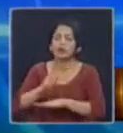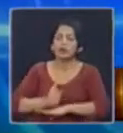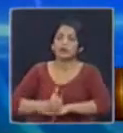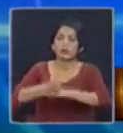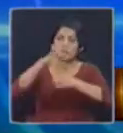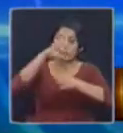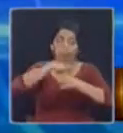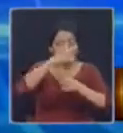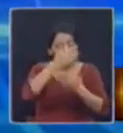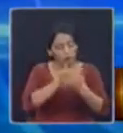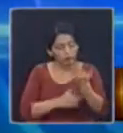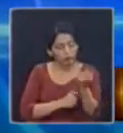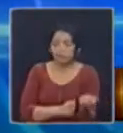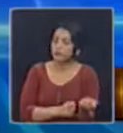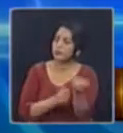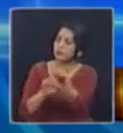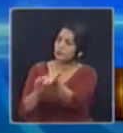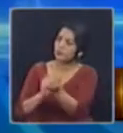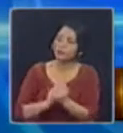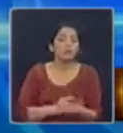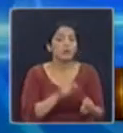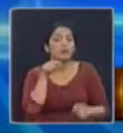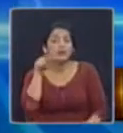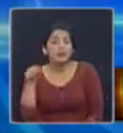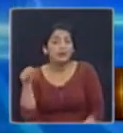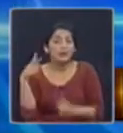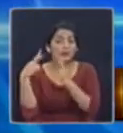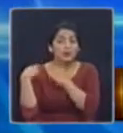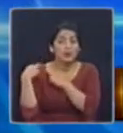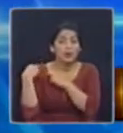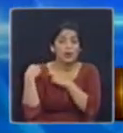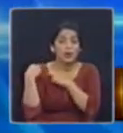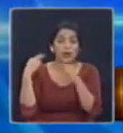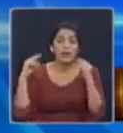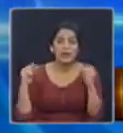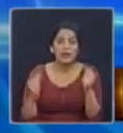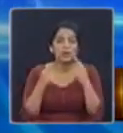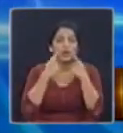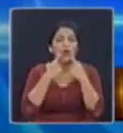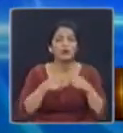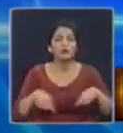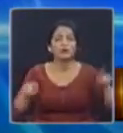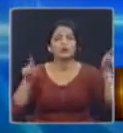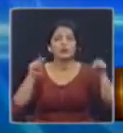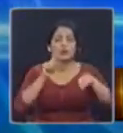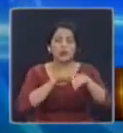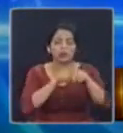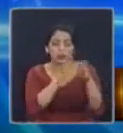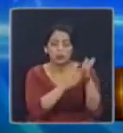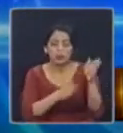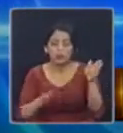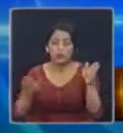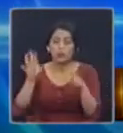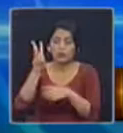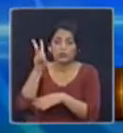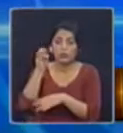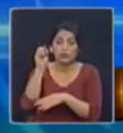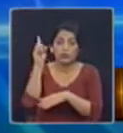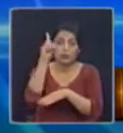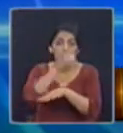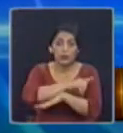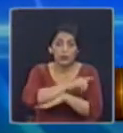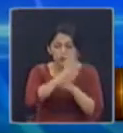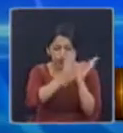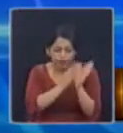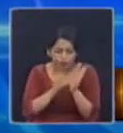que tiene que llamar en 60 días a la consulta popular. Esos son los tiempos Esos son los mecanismos constitucionales que se tienen que